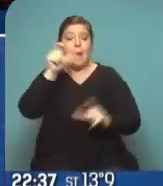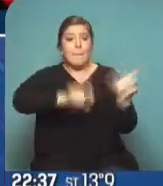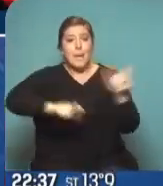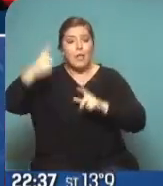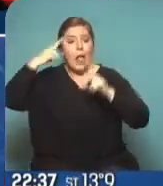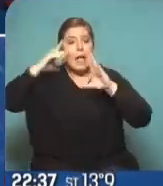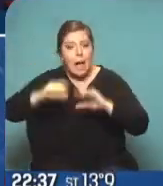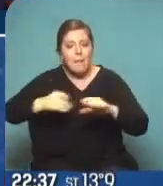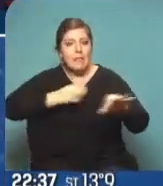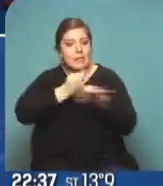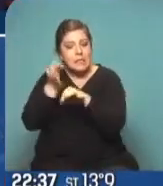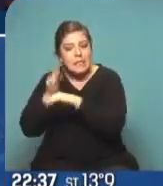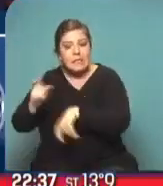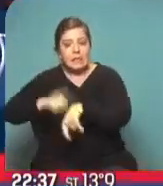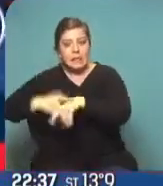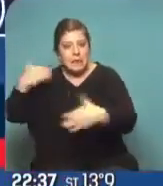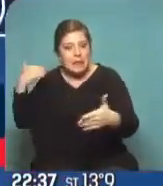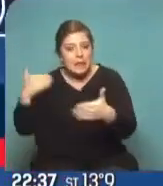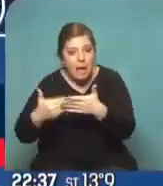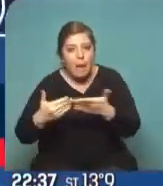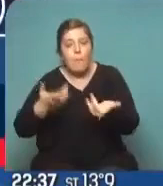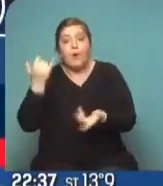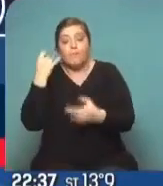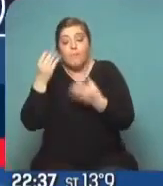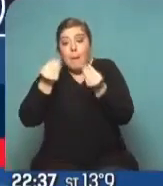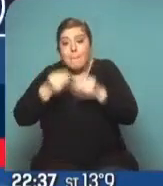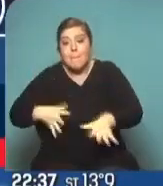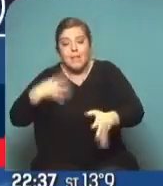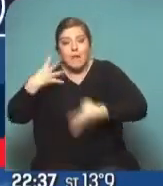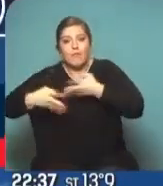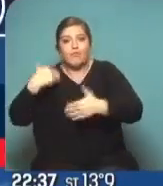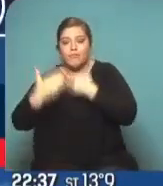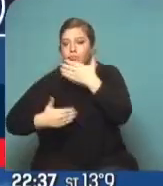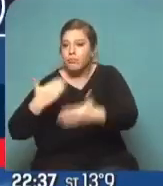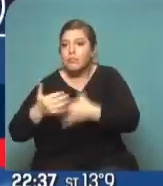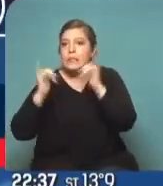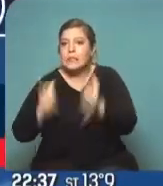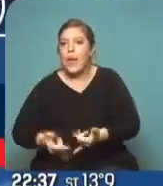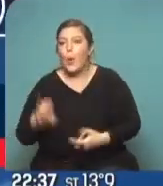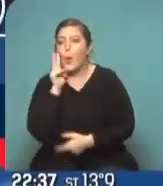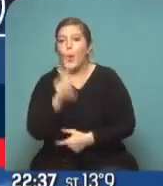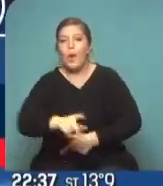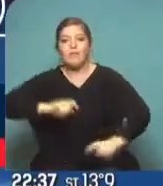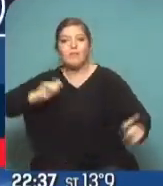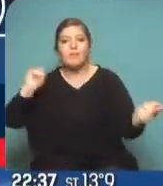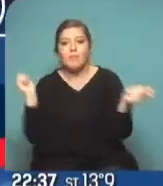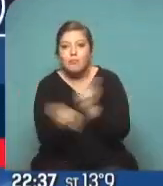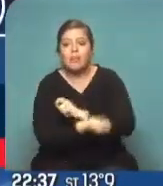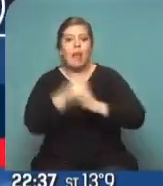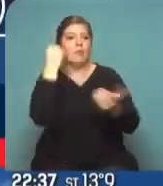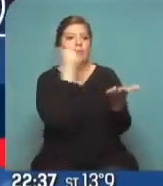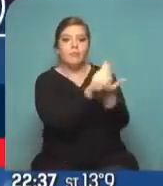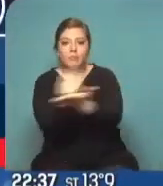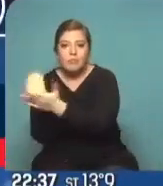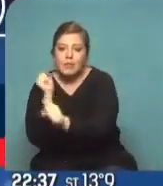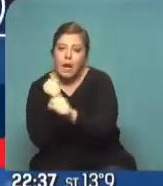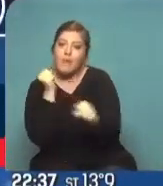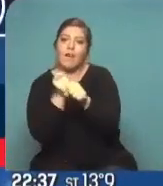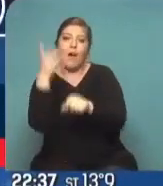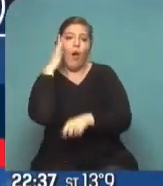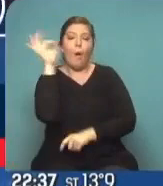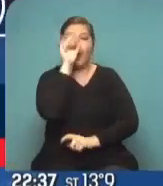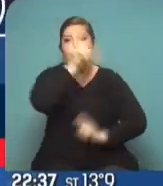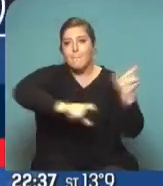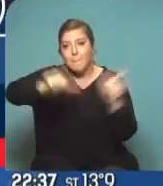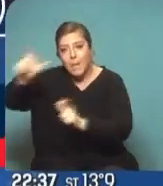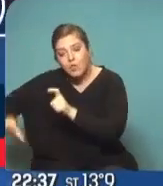ese trabajo lleva un tiempo. Y eso cuando empieza a funcionar, uno lo empieza a ver que se transforma en empleo, en oportunidades para la gente.